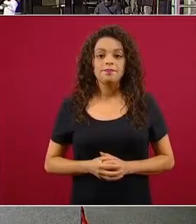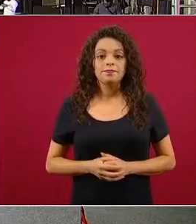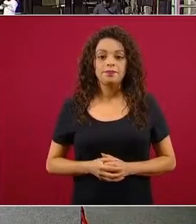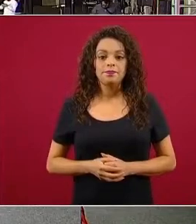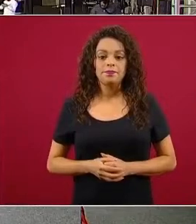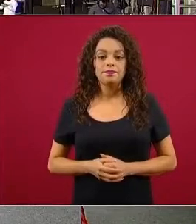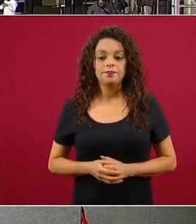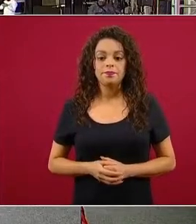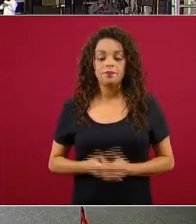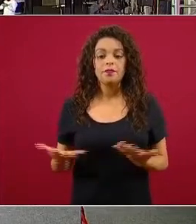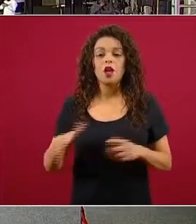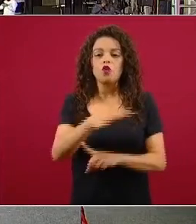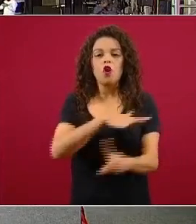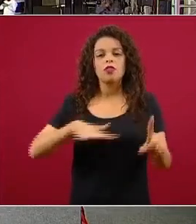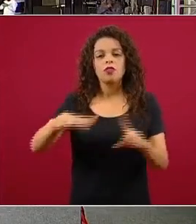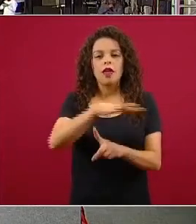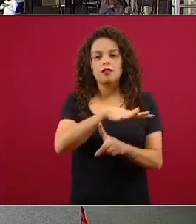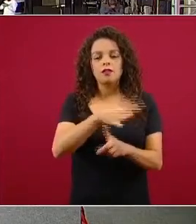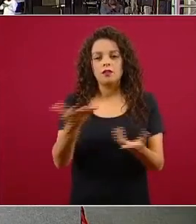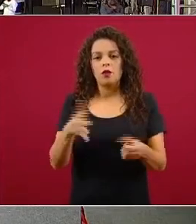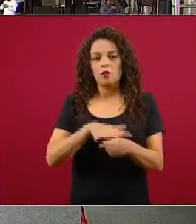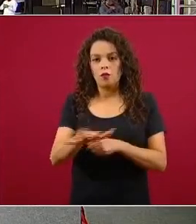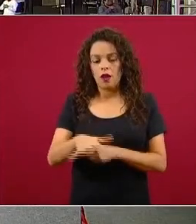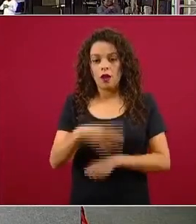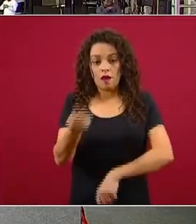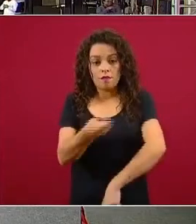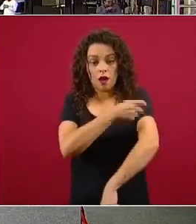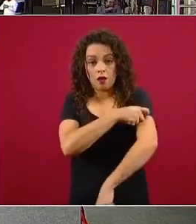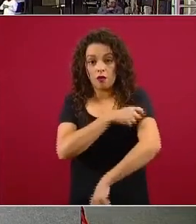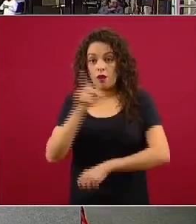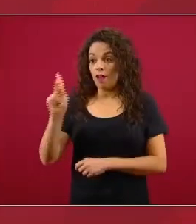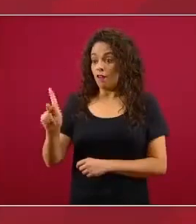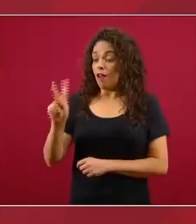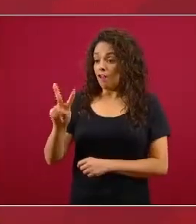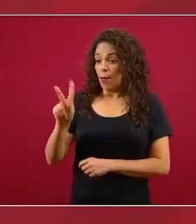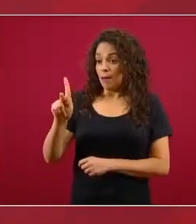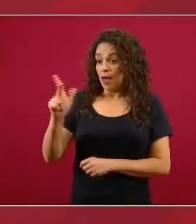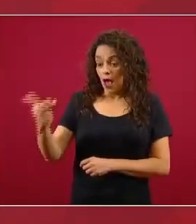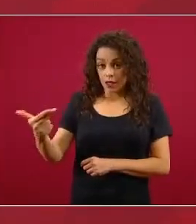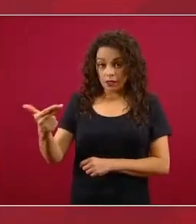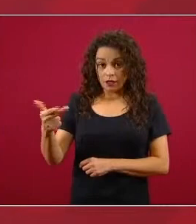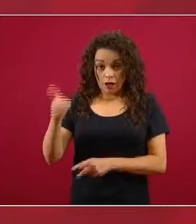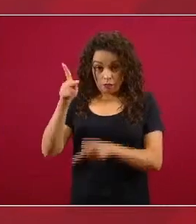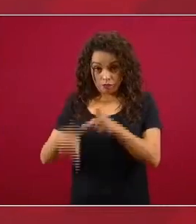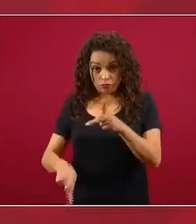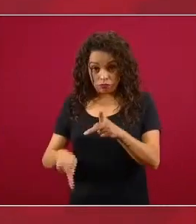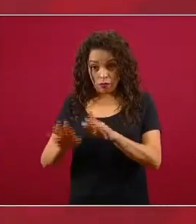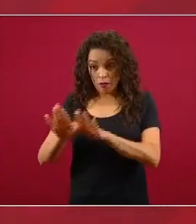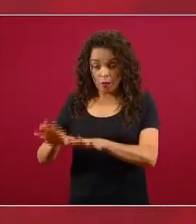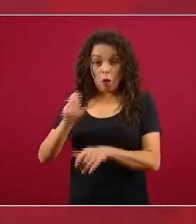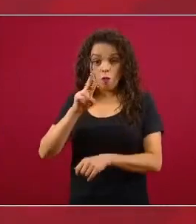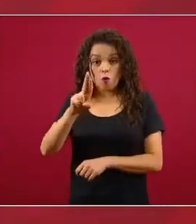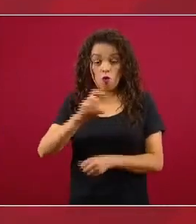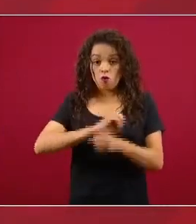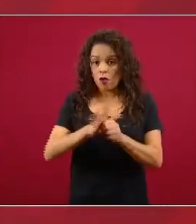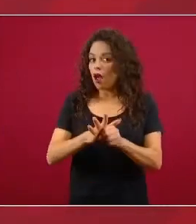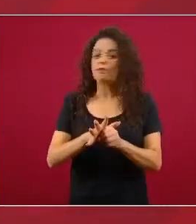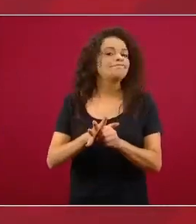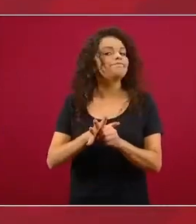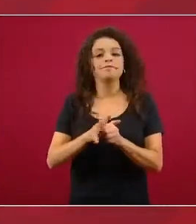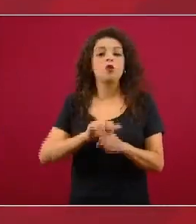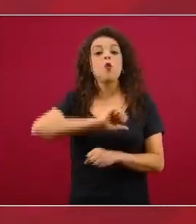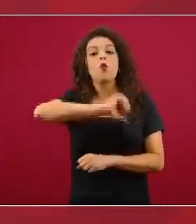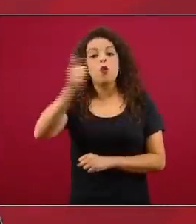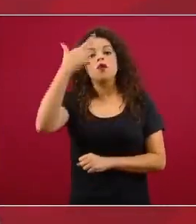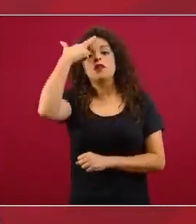Pongamos un poco en contexto. No se interrumpió la vacunación contra VPH por la contingencia. Hay otra razón,